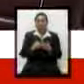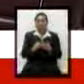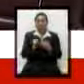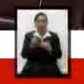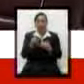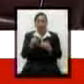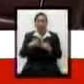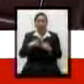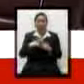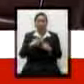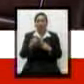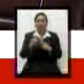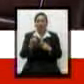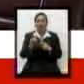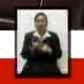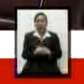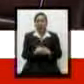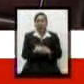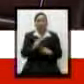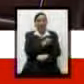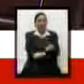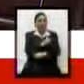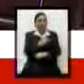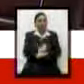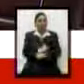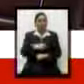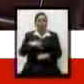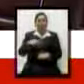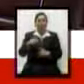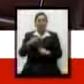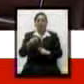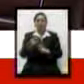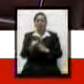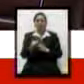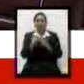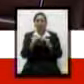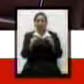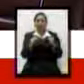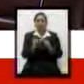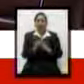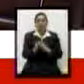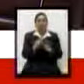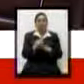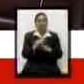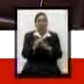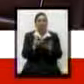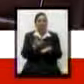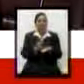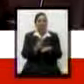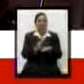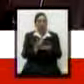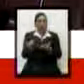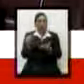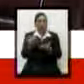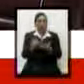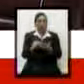Ilo, Matarani, Tacna y Paita. El marco cuyo factor central